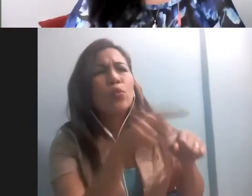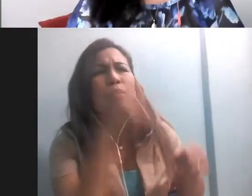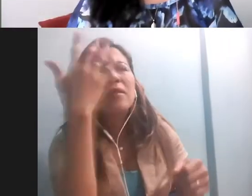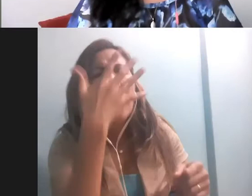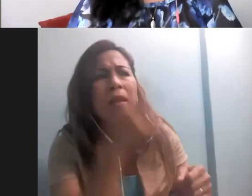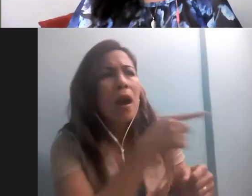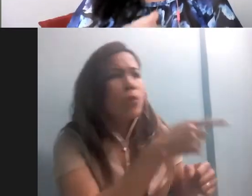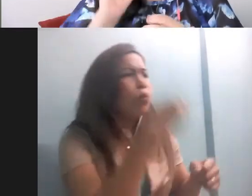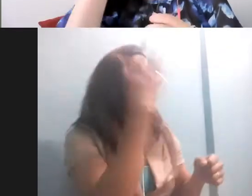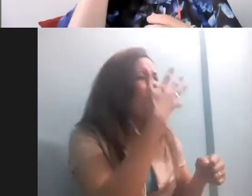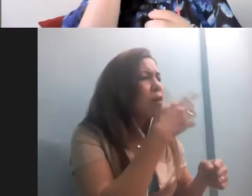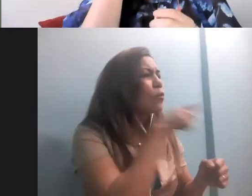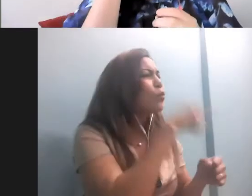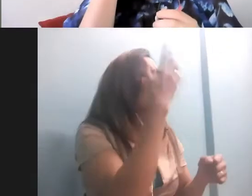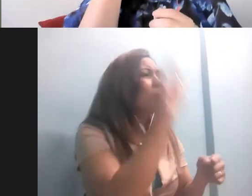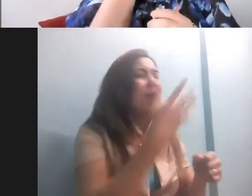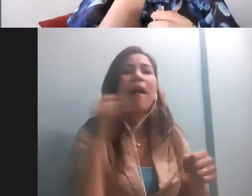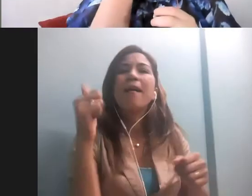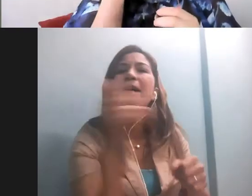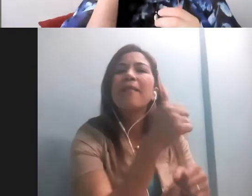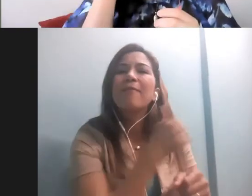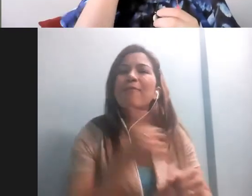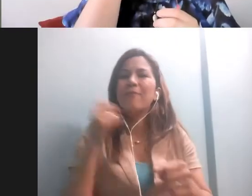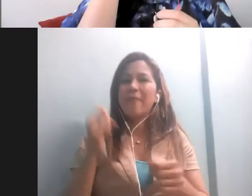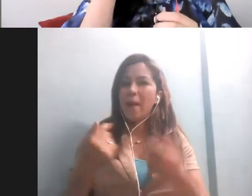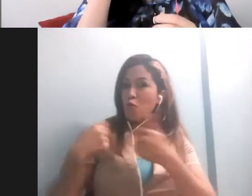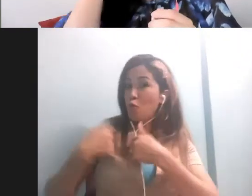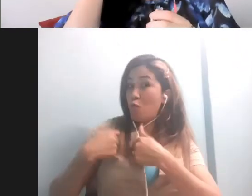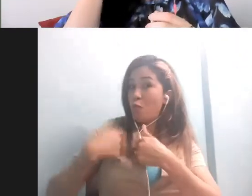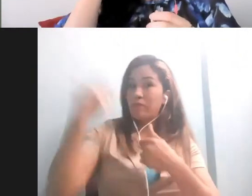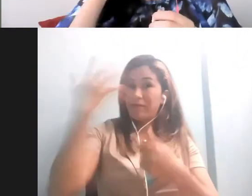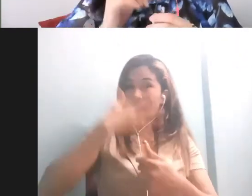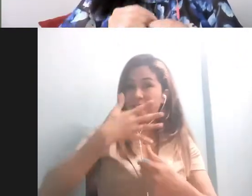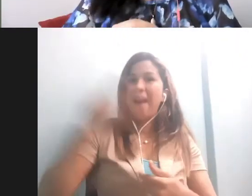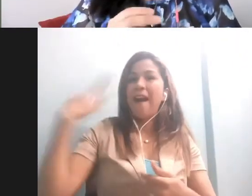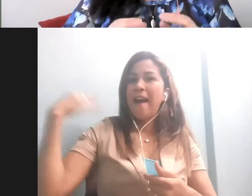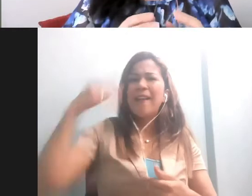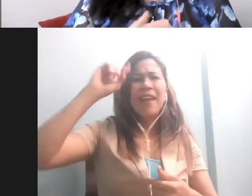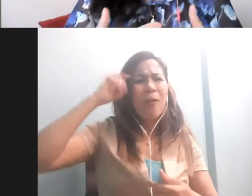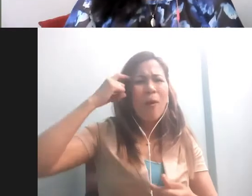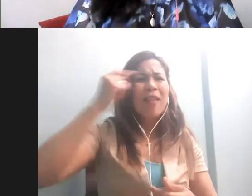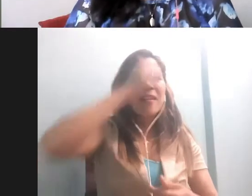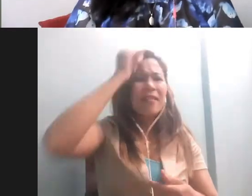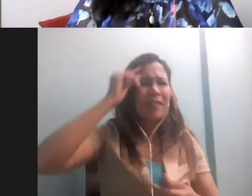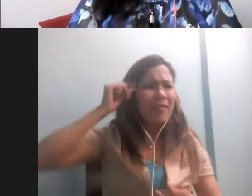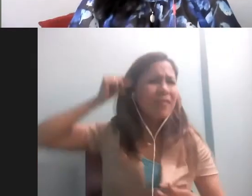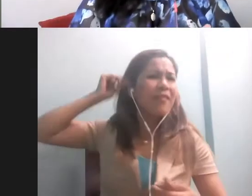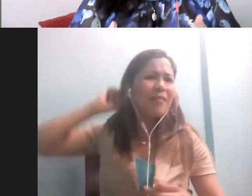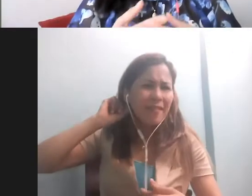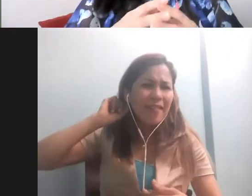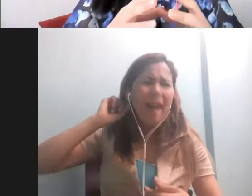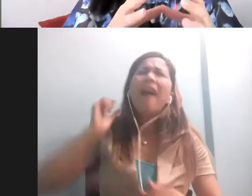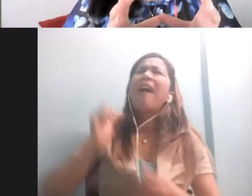momento de estar en pantalla. Me recuerdo que la mía, yo usaba el flequillo de este lado y la mía era algo como así. Y ahí me llamó muchísimo